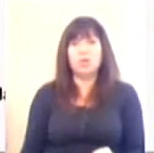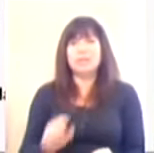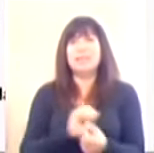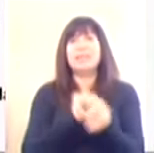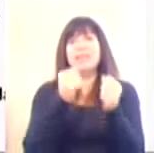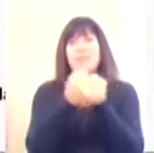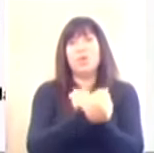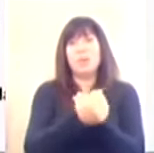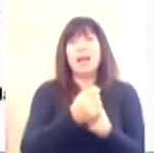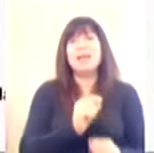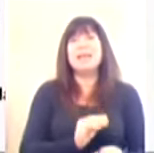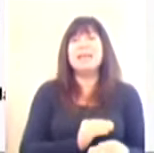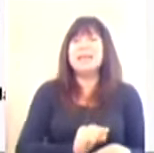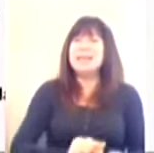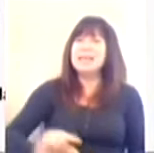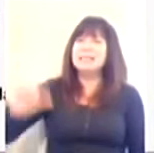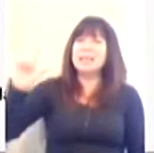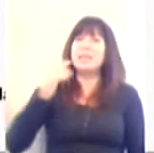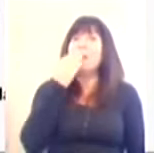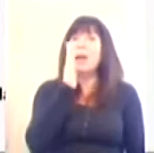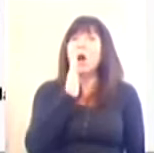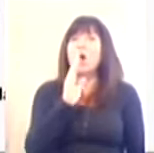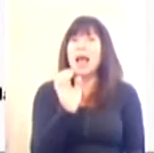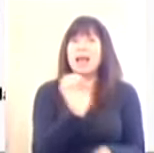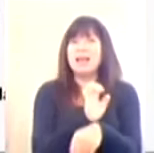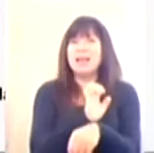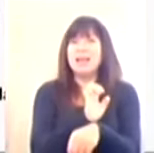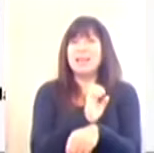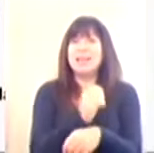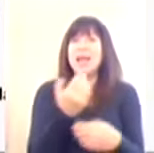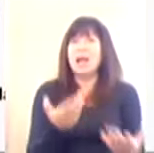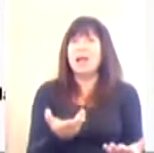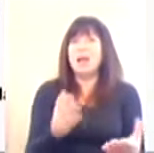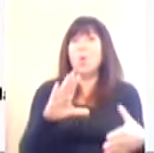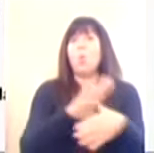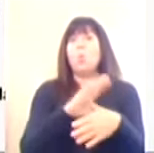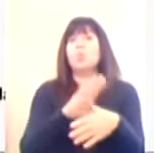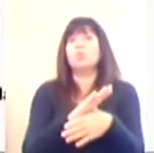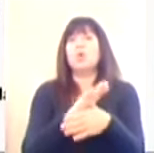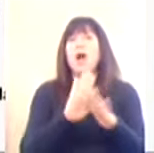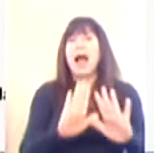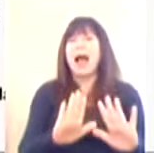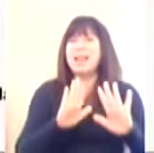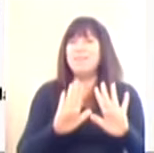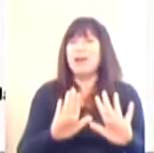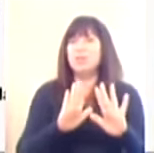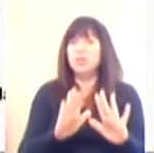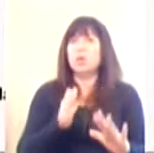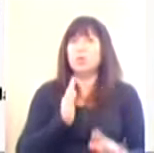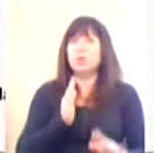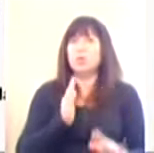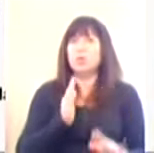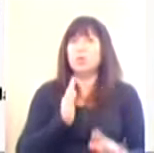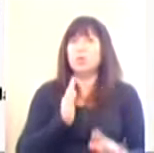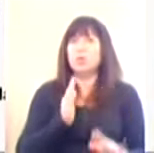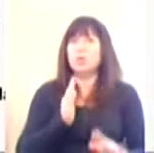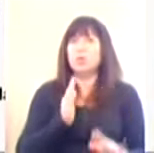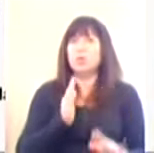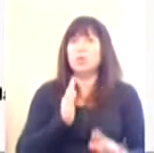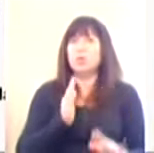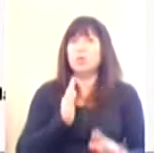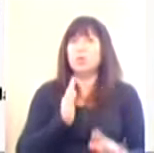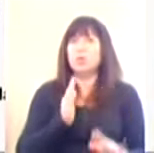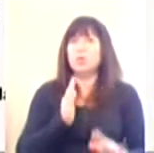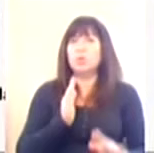de mejorar la eficiencia energética de la vivienda en conjunto con una calefacción sustentable en la acción más beneficiosa